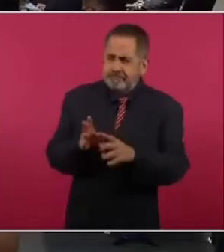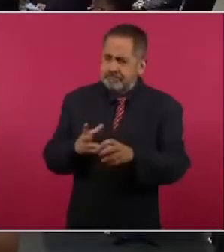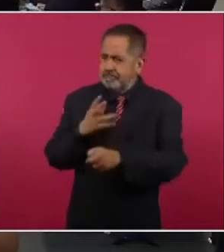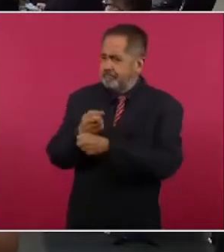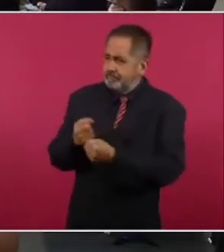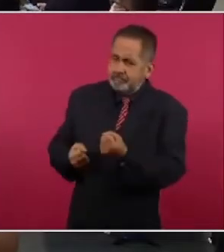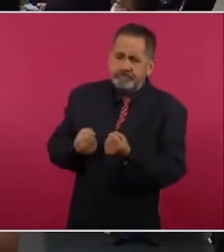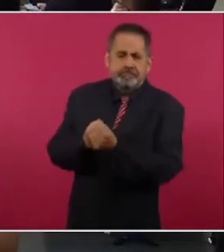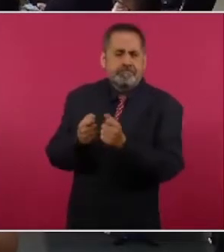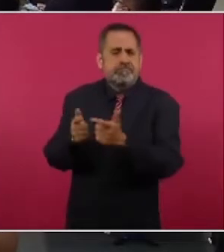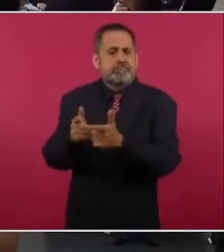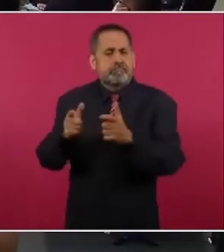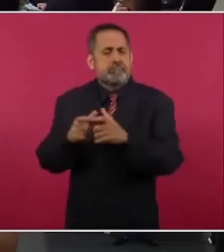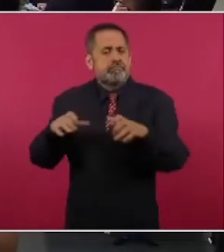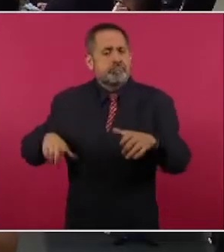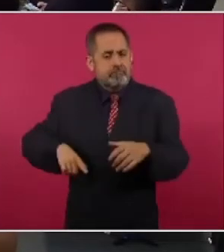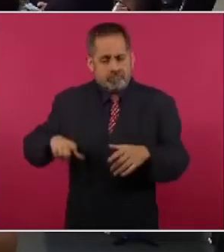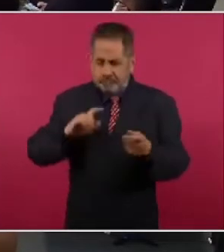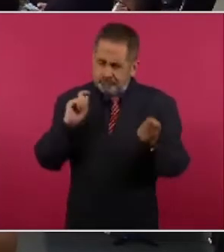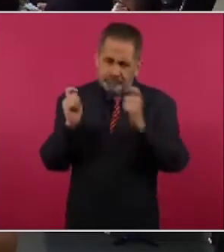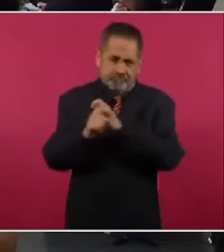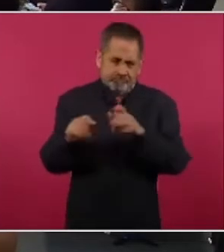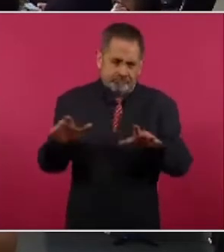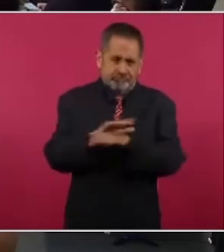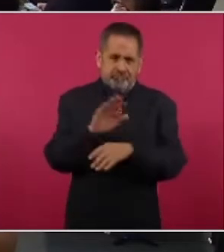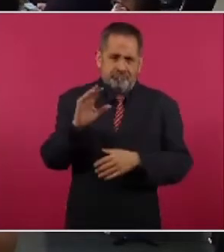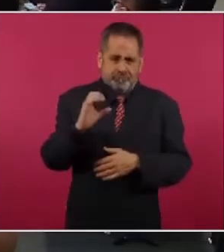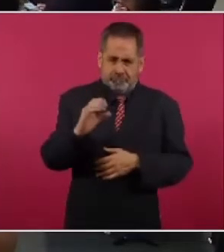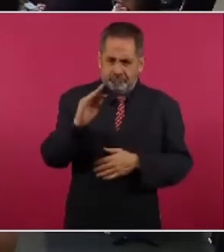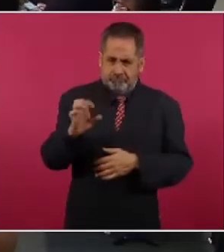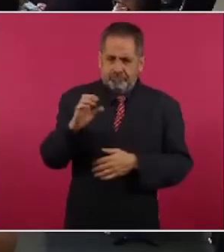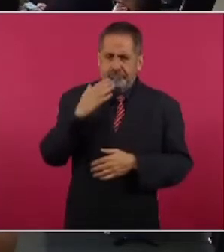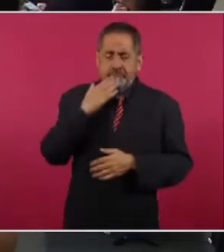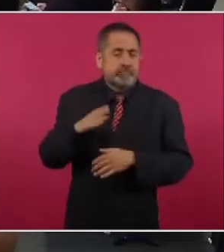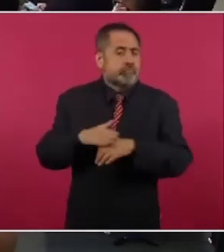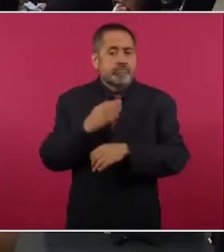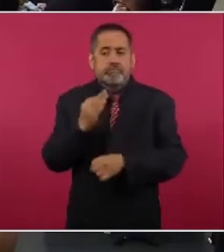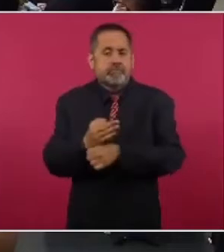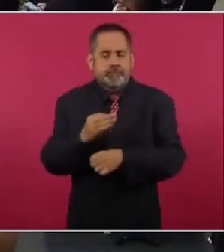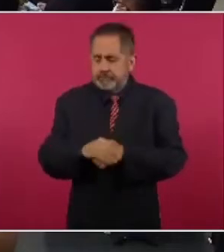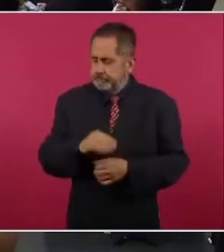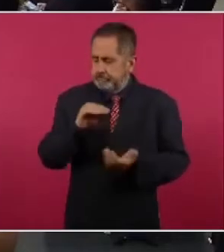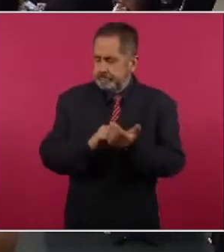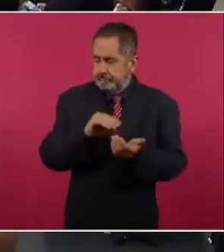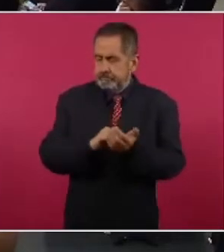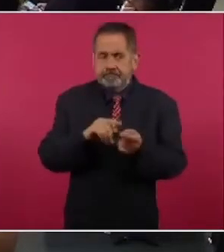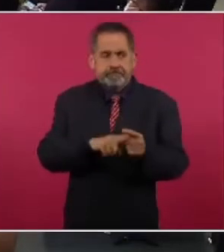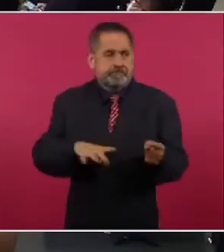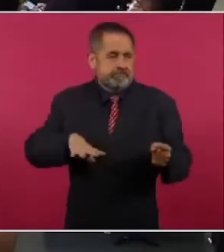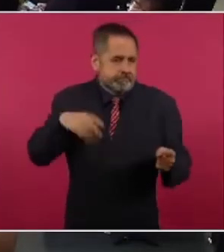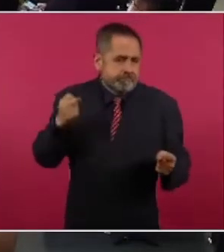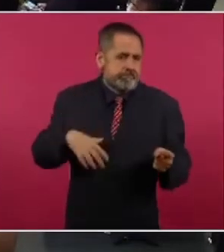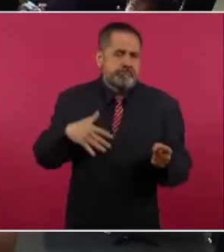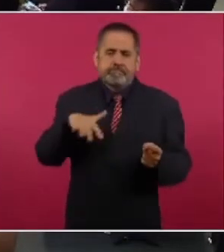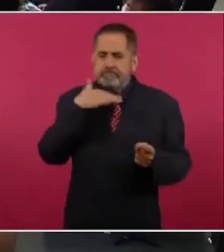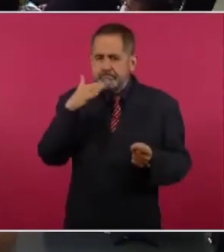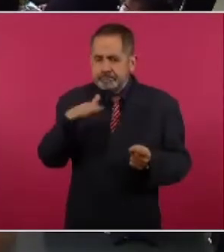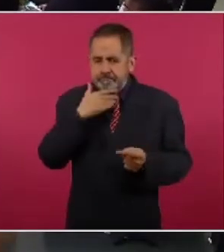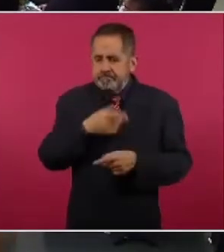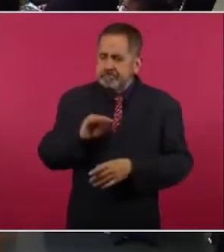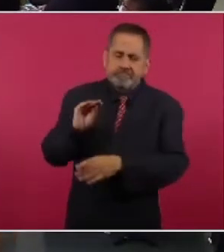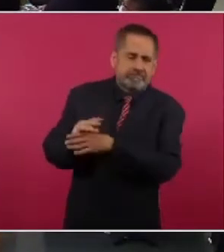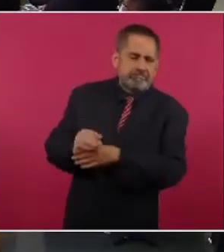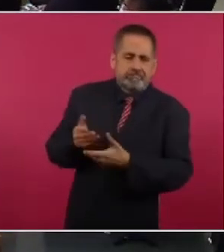pública y realizar cambios de fondo en la CFE, porque hasta ahora existe abuso, corrupción, maltrato y